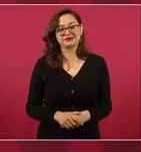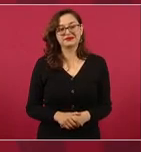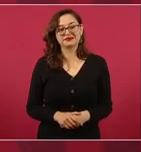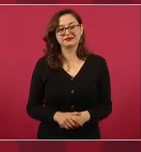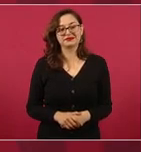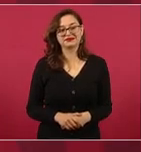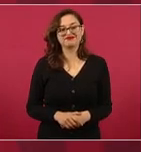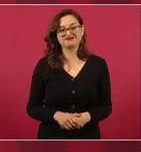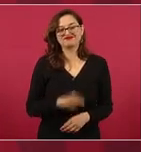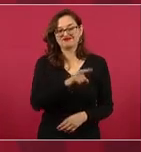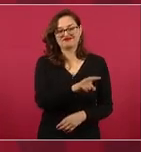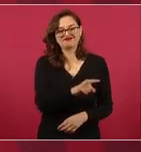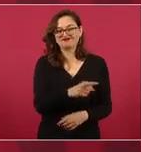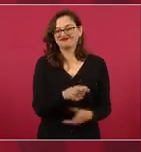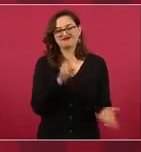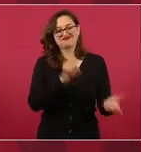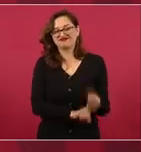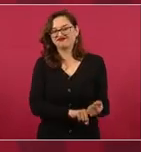no actúan de buena fe.